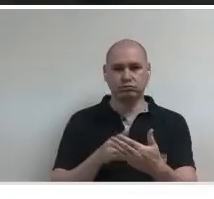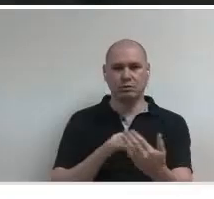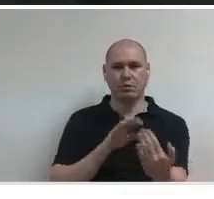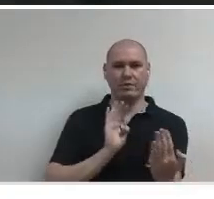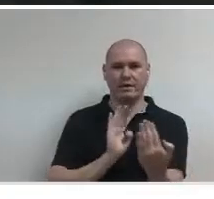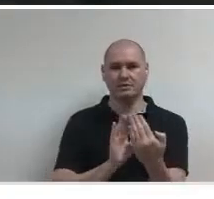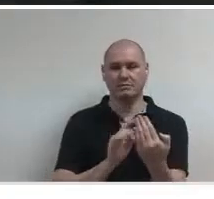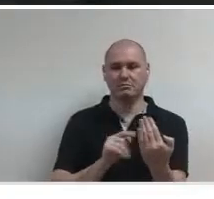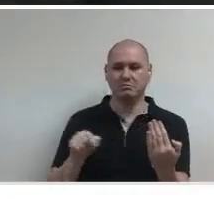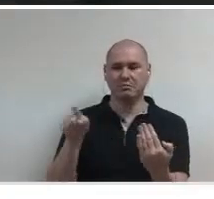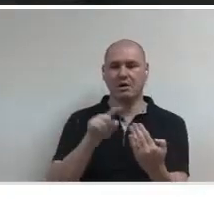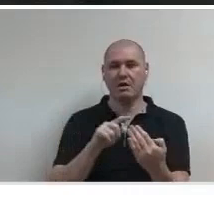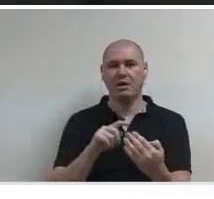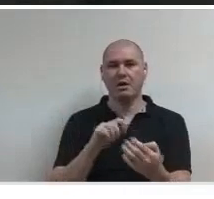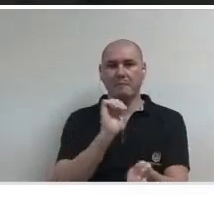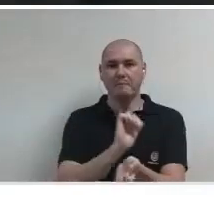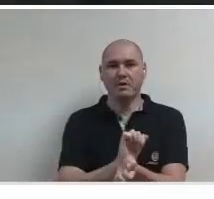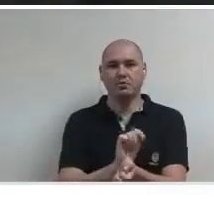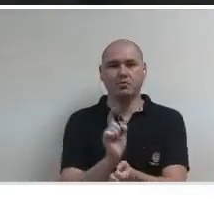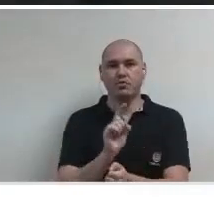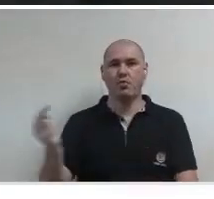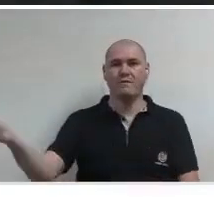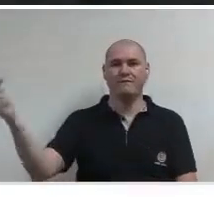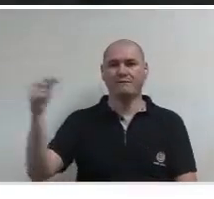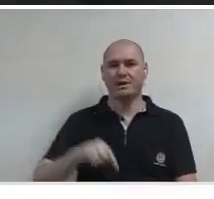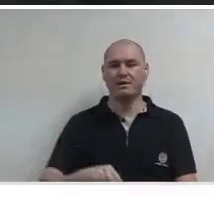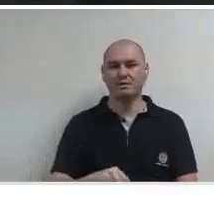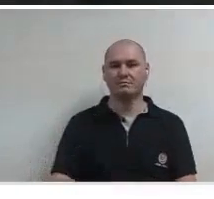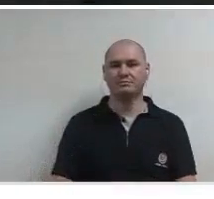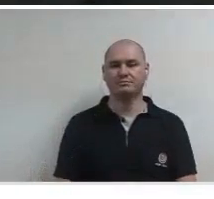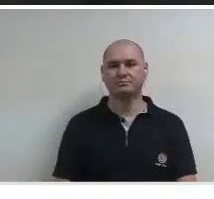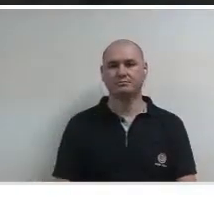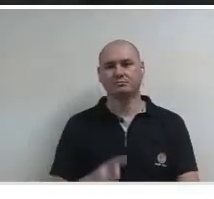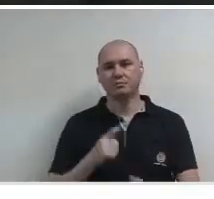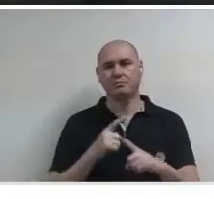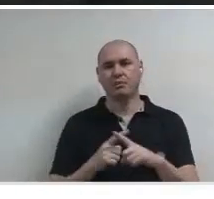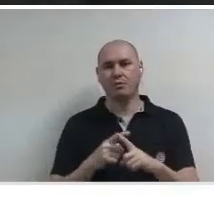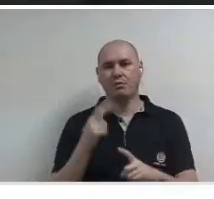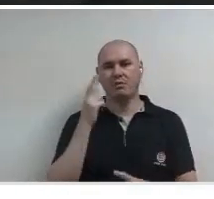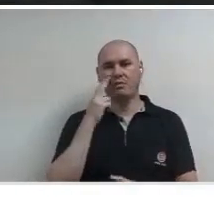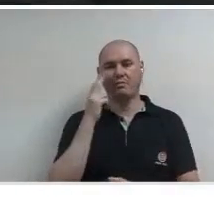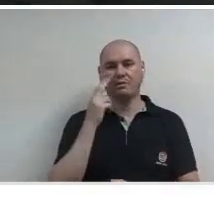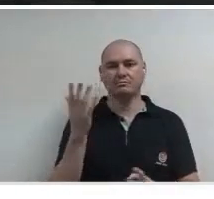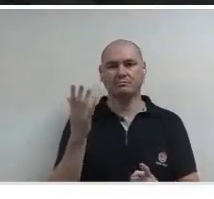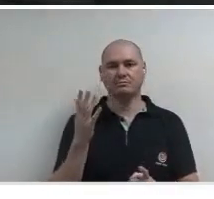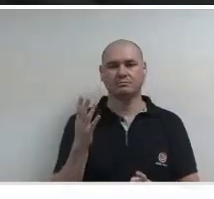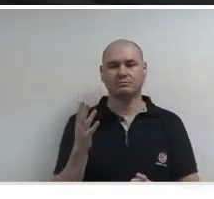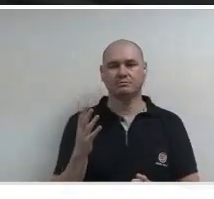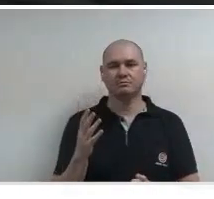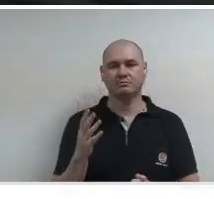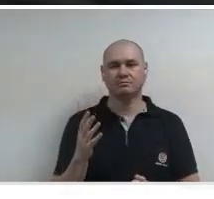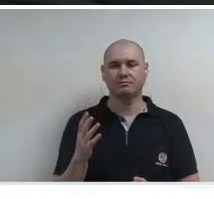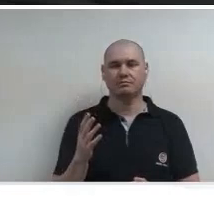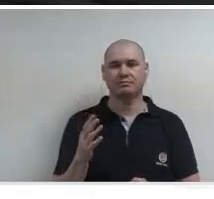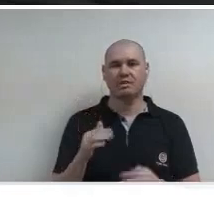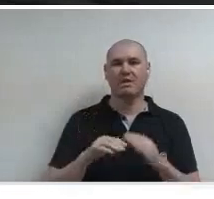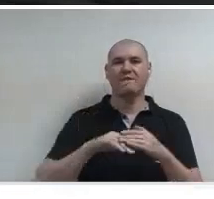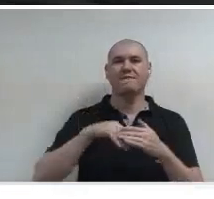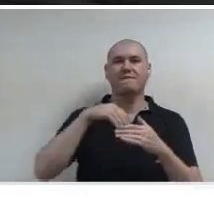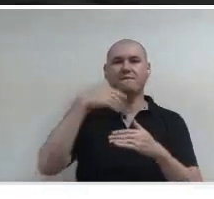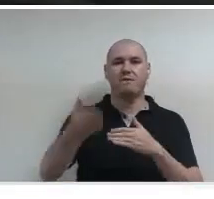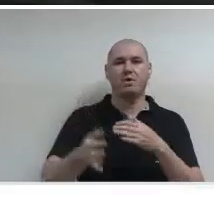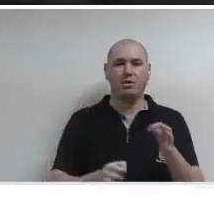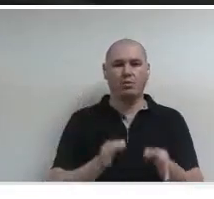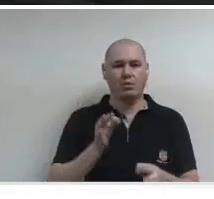hoy cota ve pe ni es en dos audiencias, se puede antes interno en dos UI, se puede antes